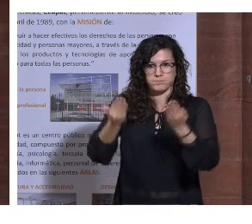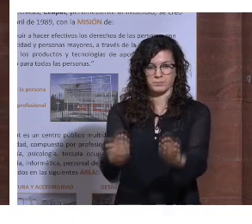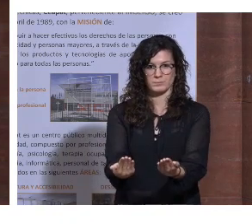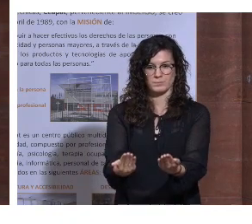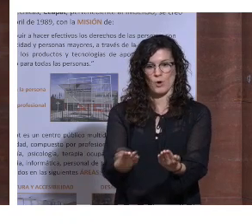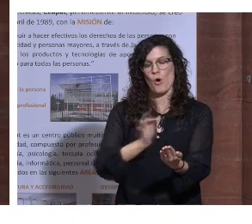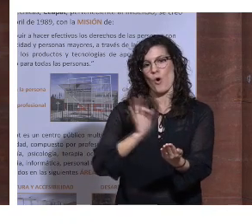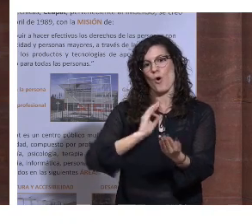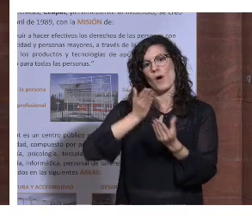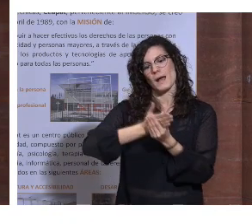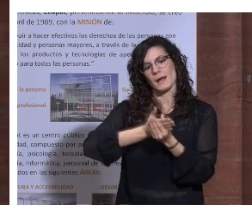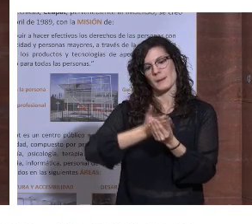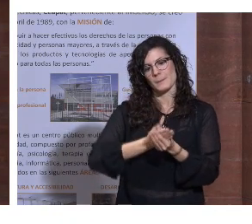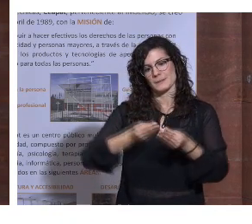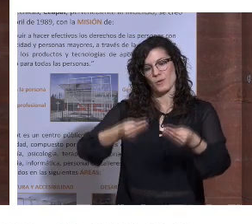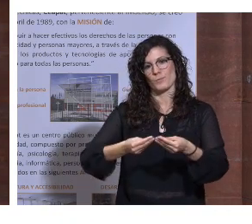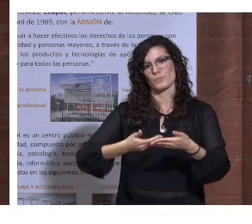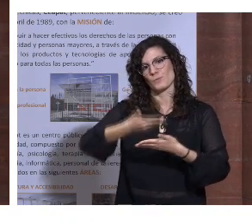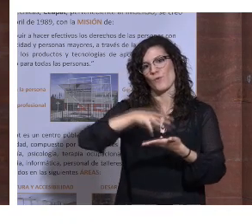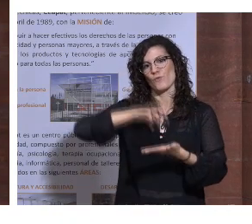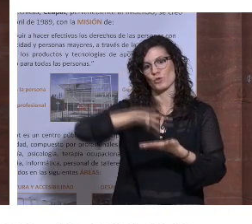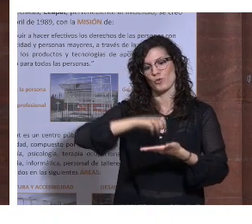o una carpeta con fotocopias.